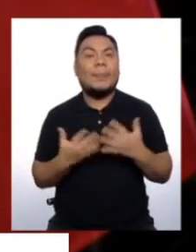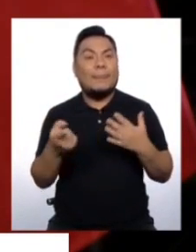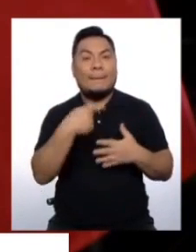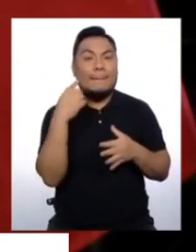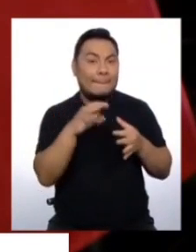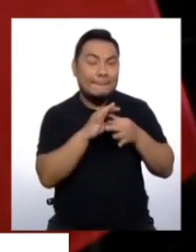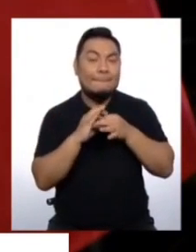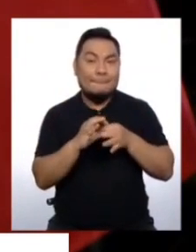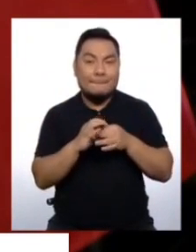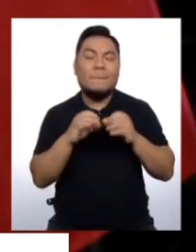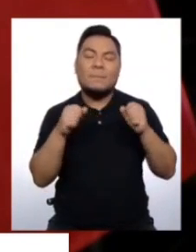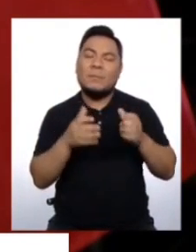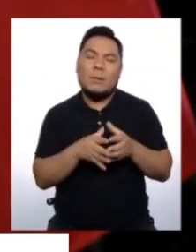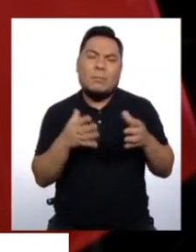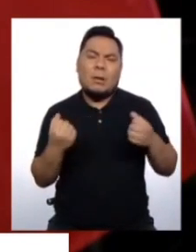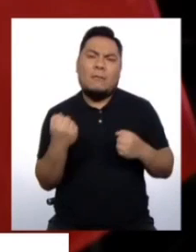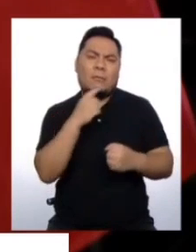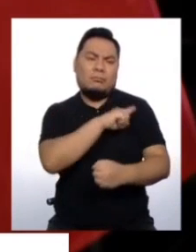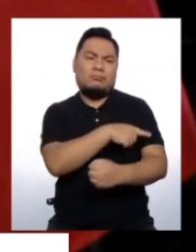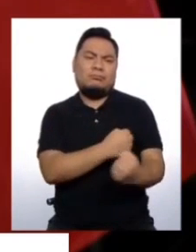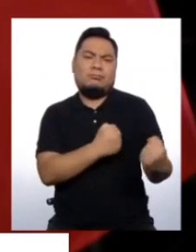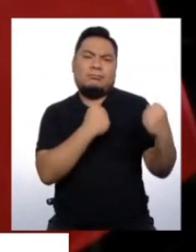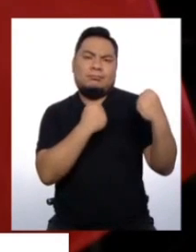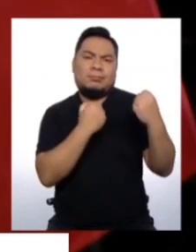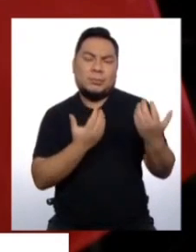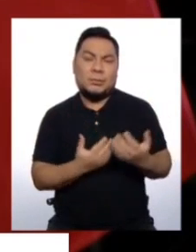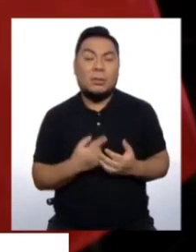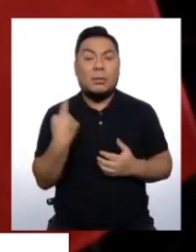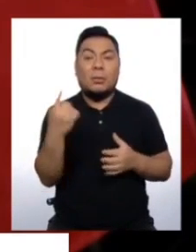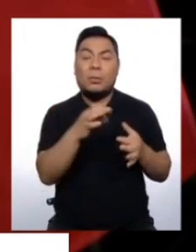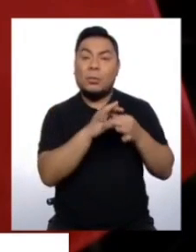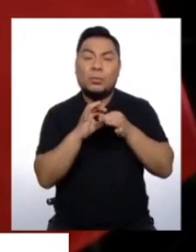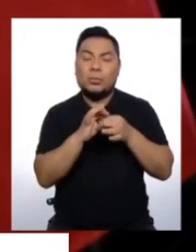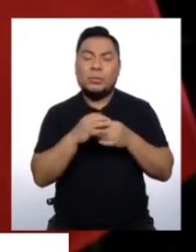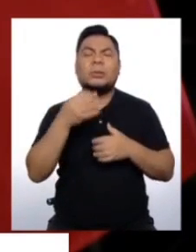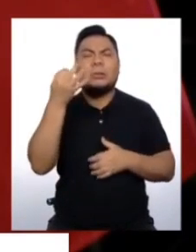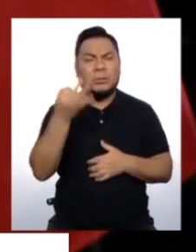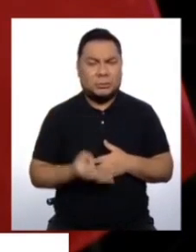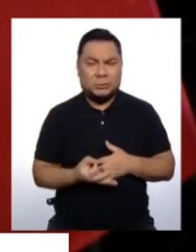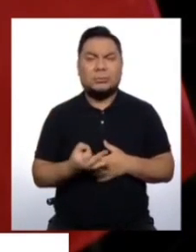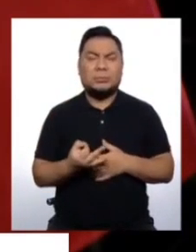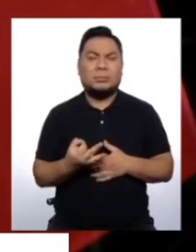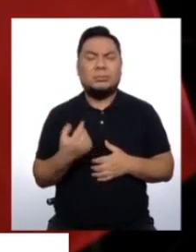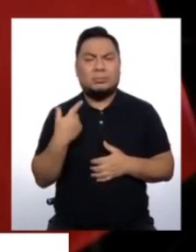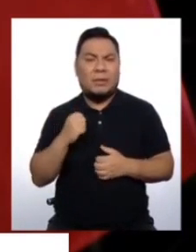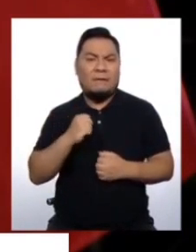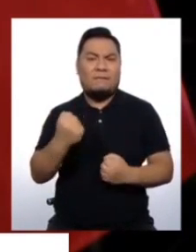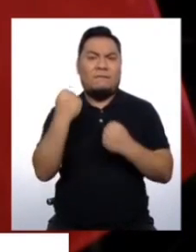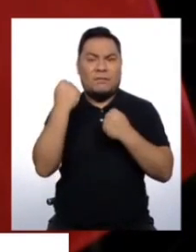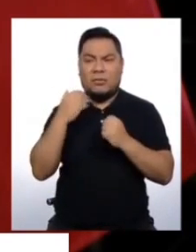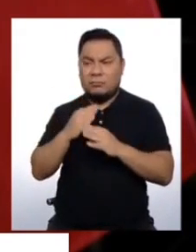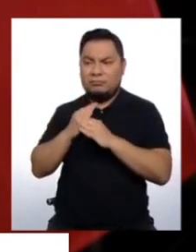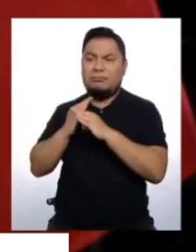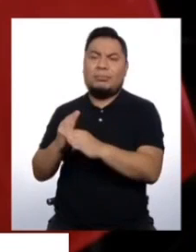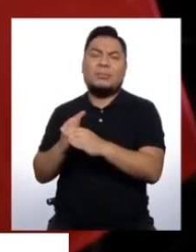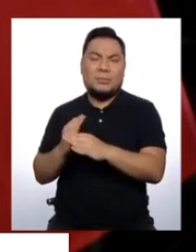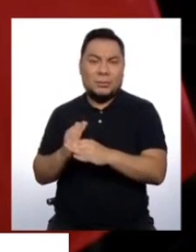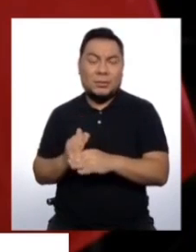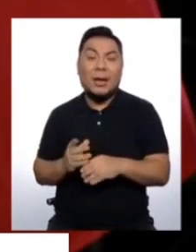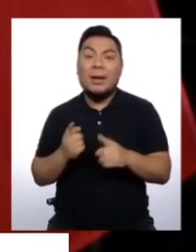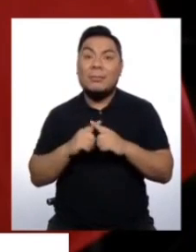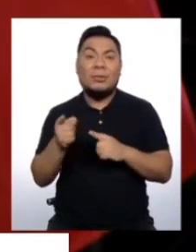Juntos somos muy fuertes, juntos somos realmente invencibles, pero